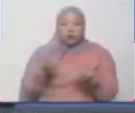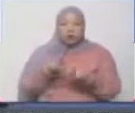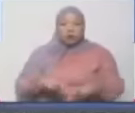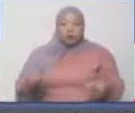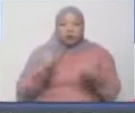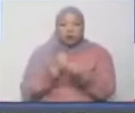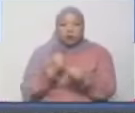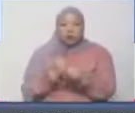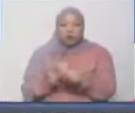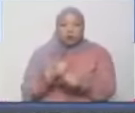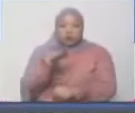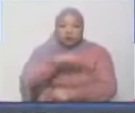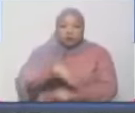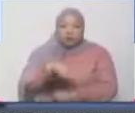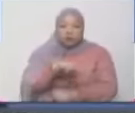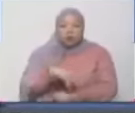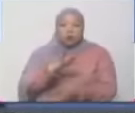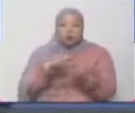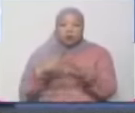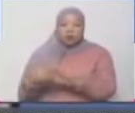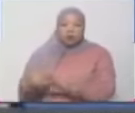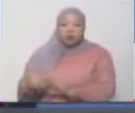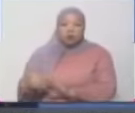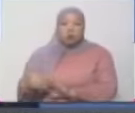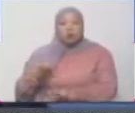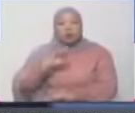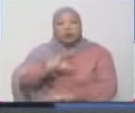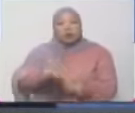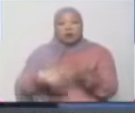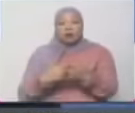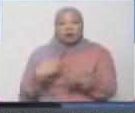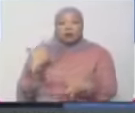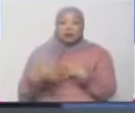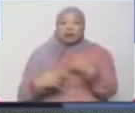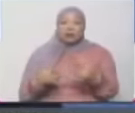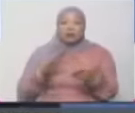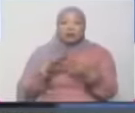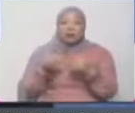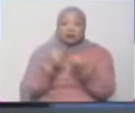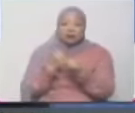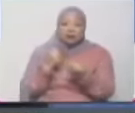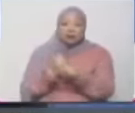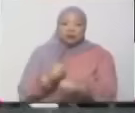su extensión en el territorio de la comuna. Y nuestra universidad de la comuna